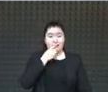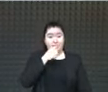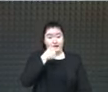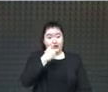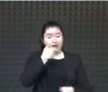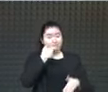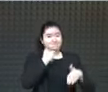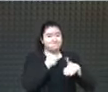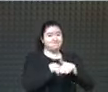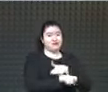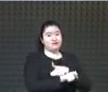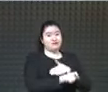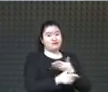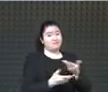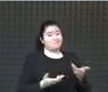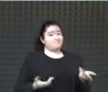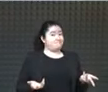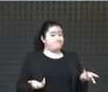corrupción.